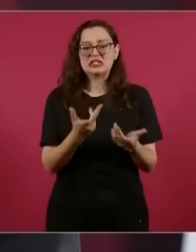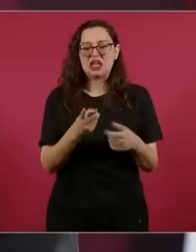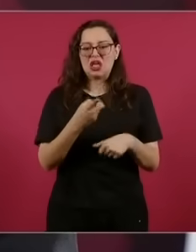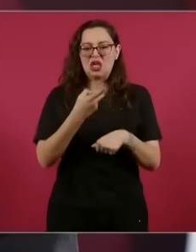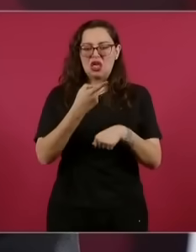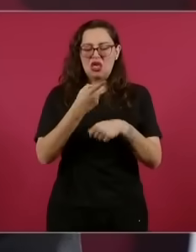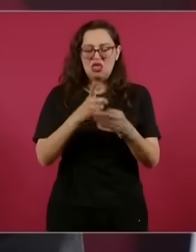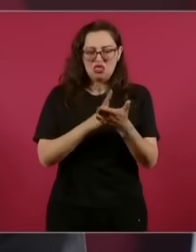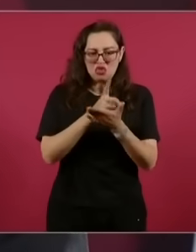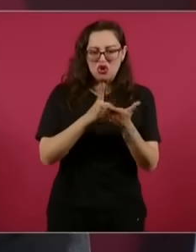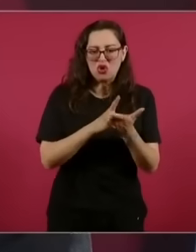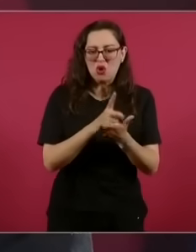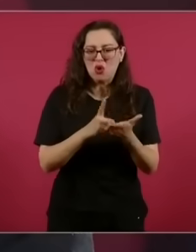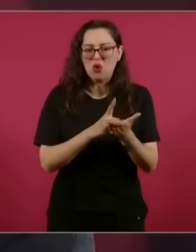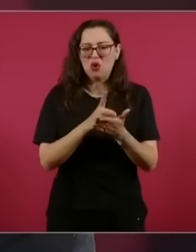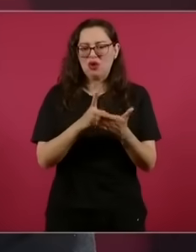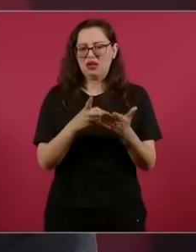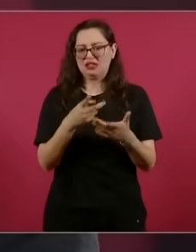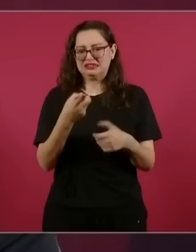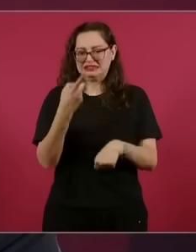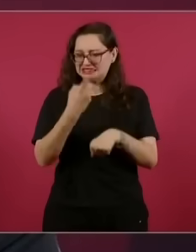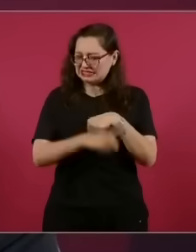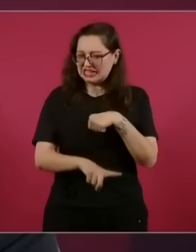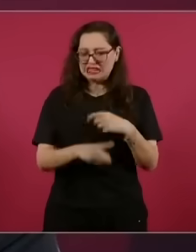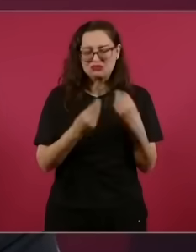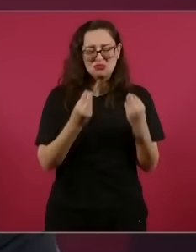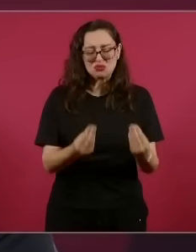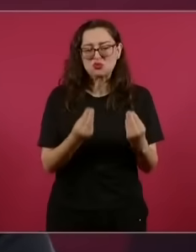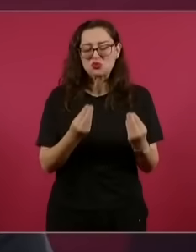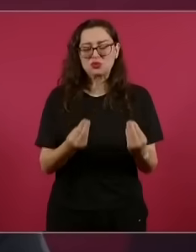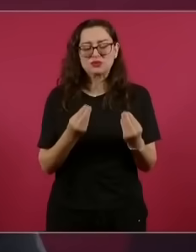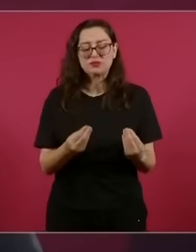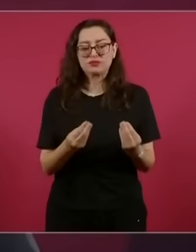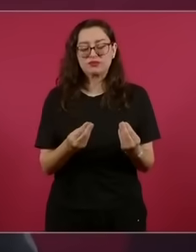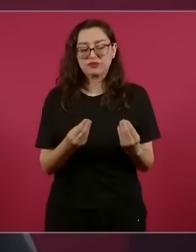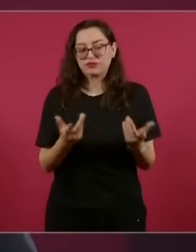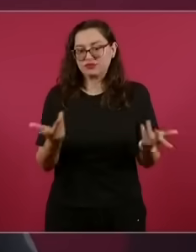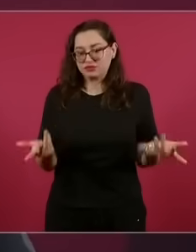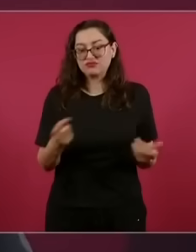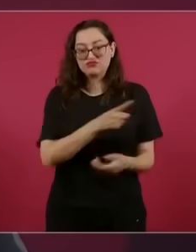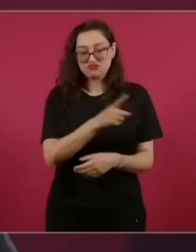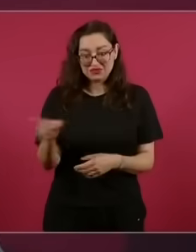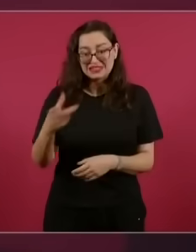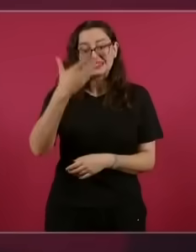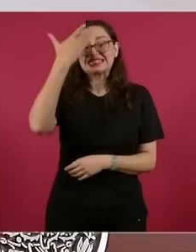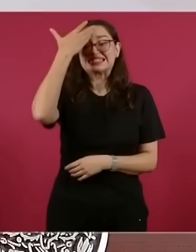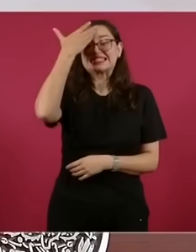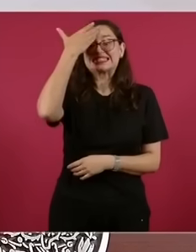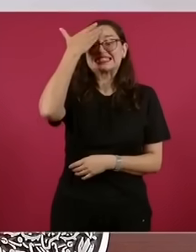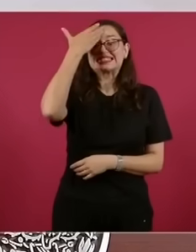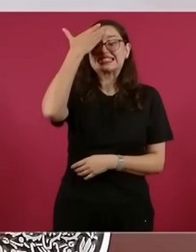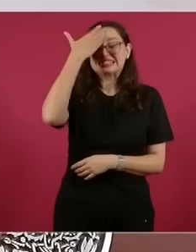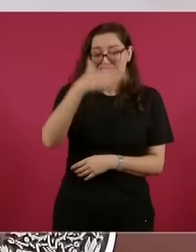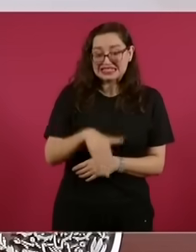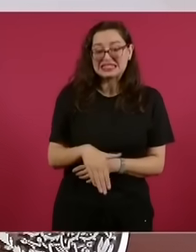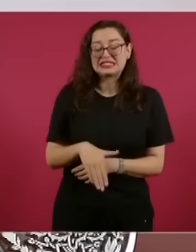drogas y que, como es del conocimiento de